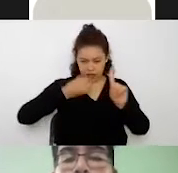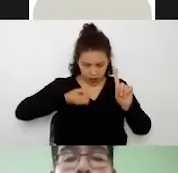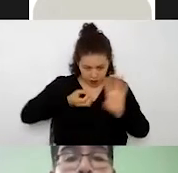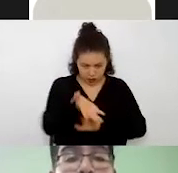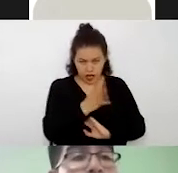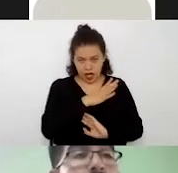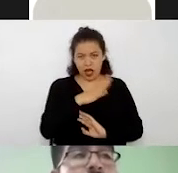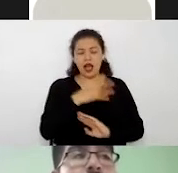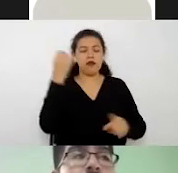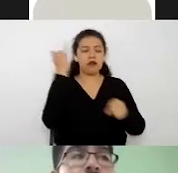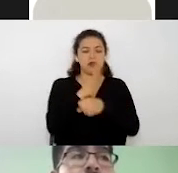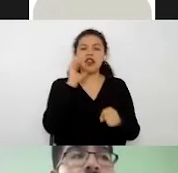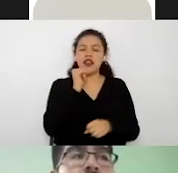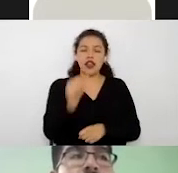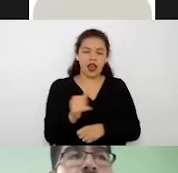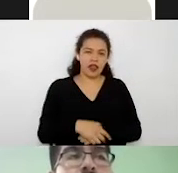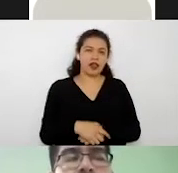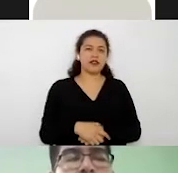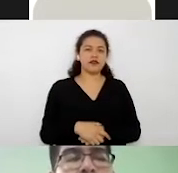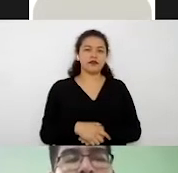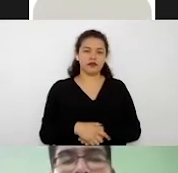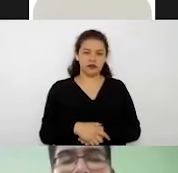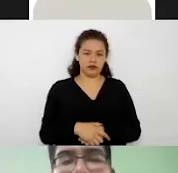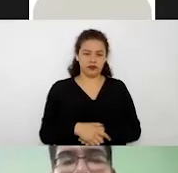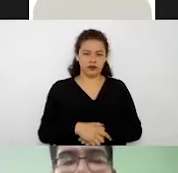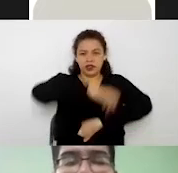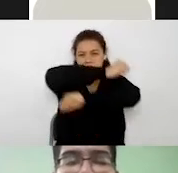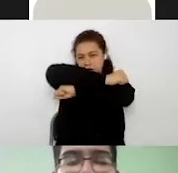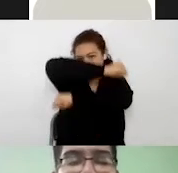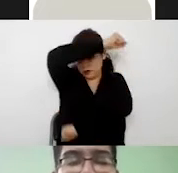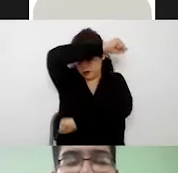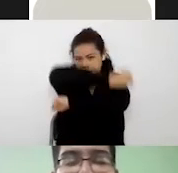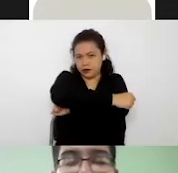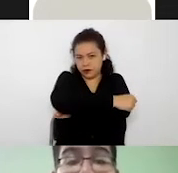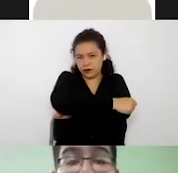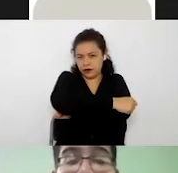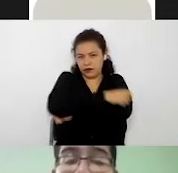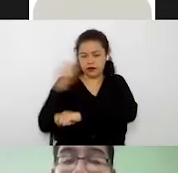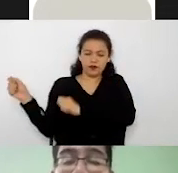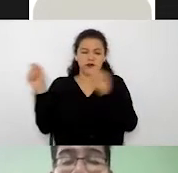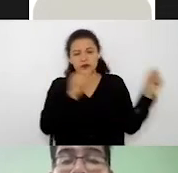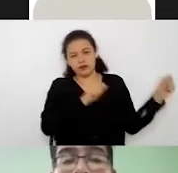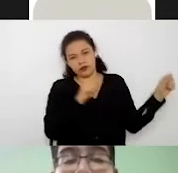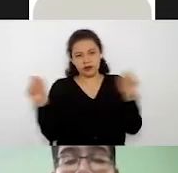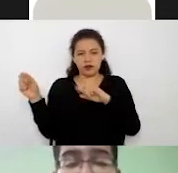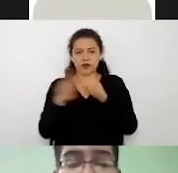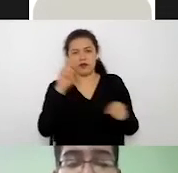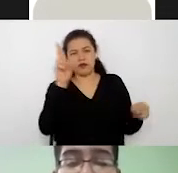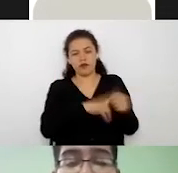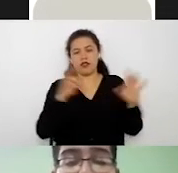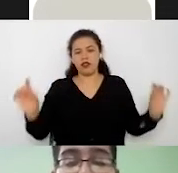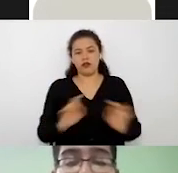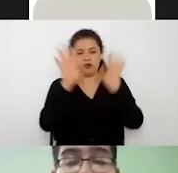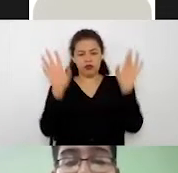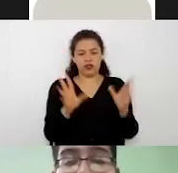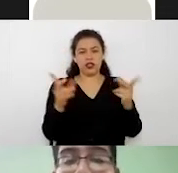esté obstruida, que nuestras ventanas y puertas abren normalmente y que de repente tembló y ahora ya no